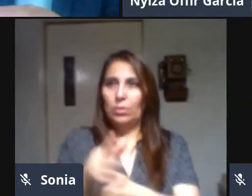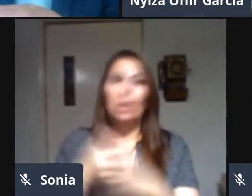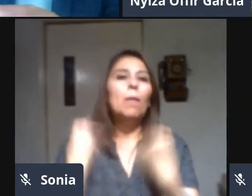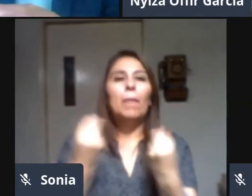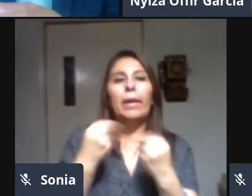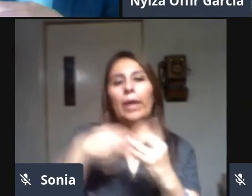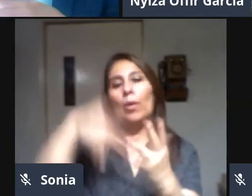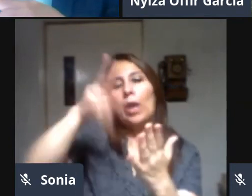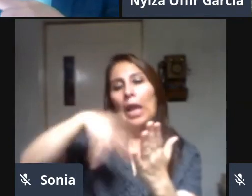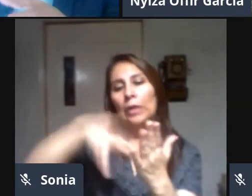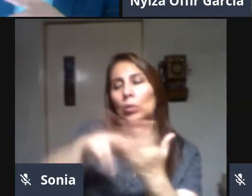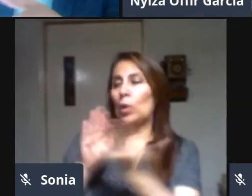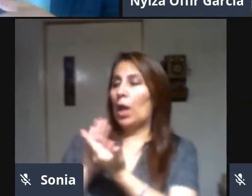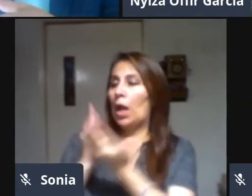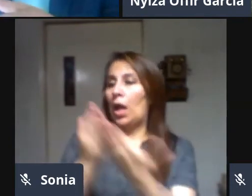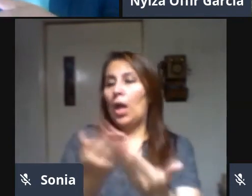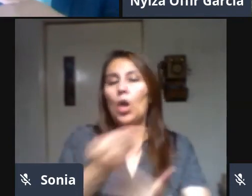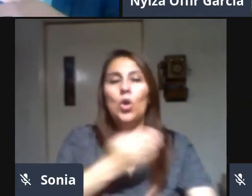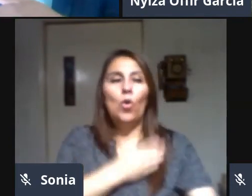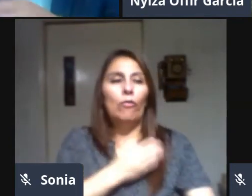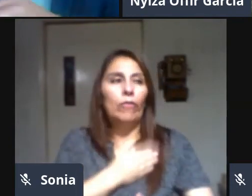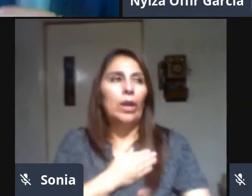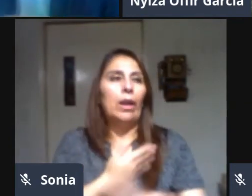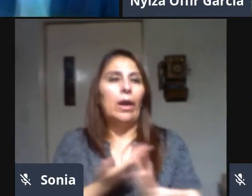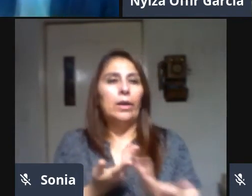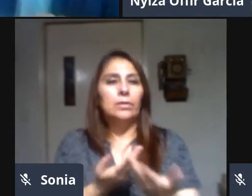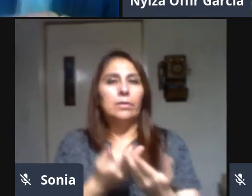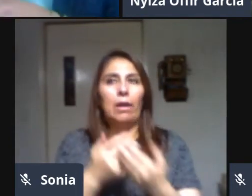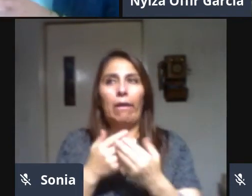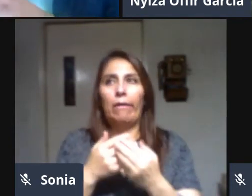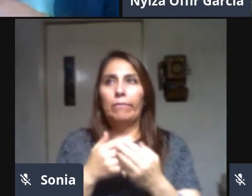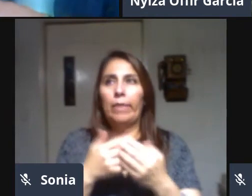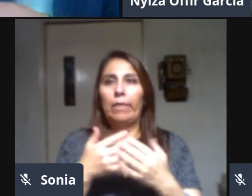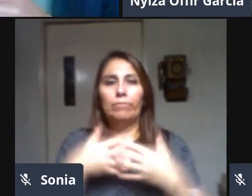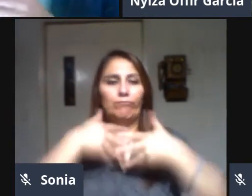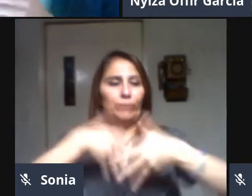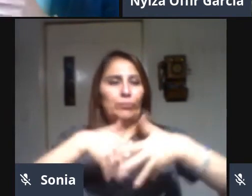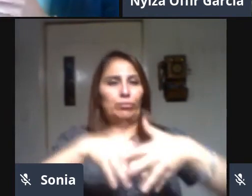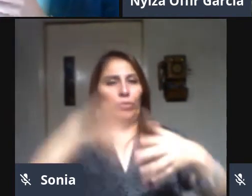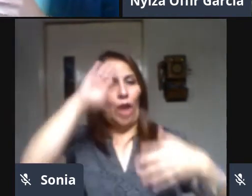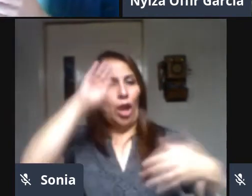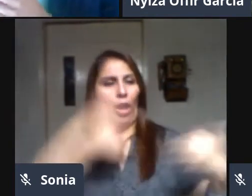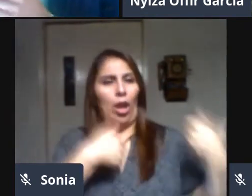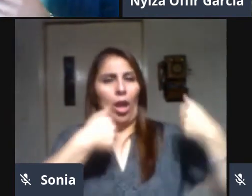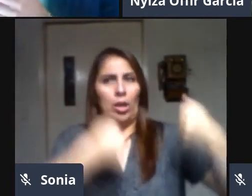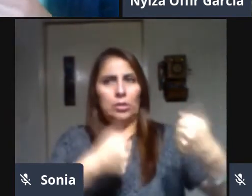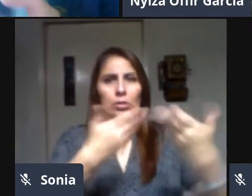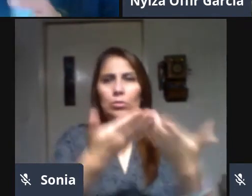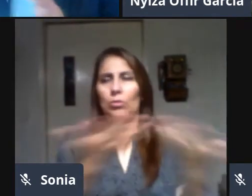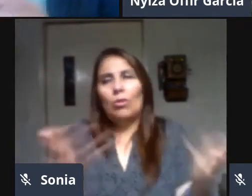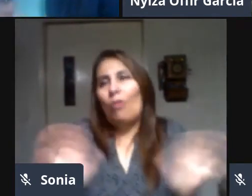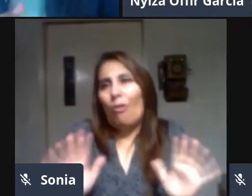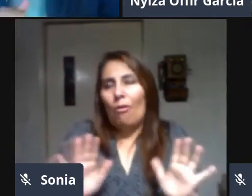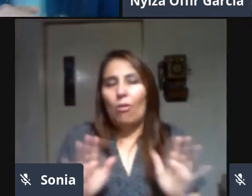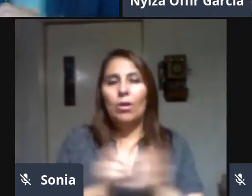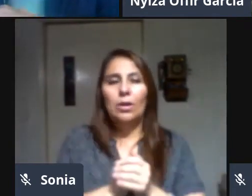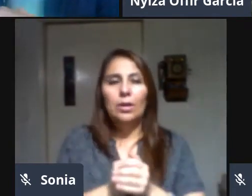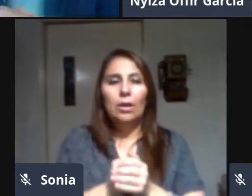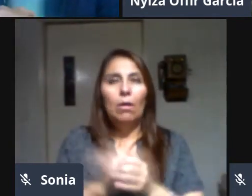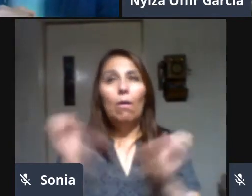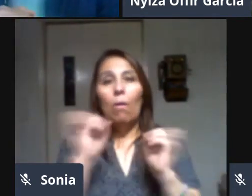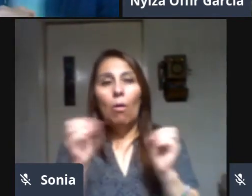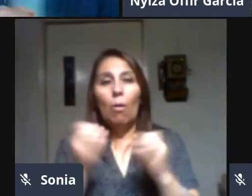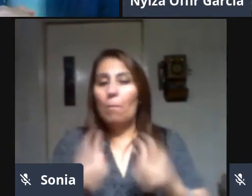como los ejércitos de berio rosero no hoy sí nosotros